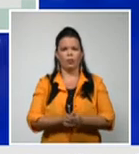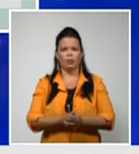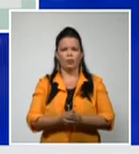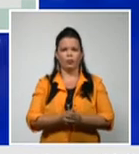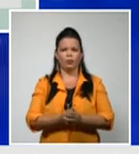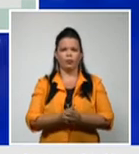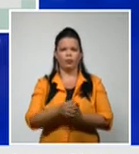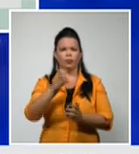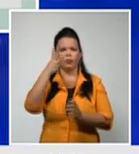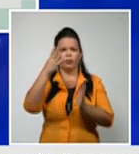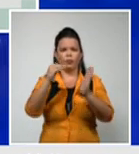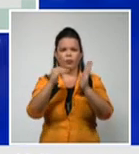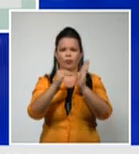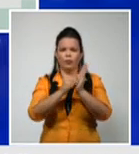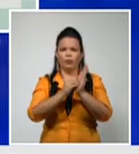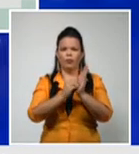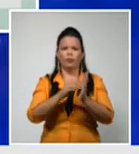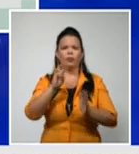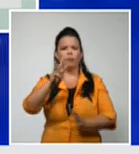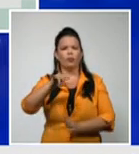enero.